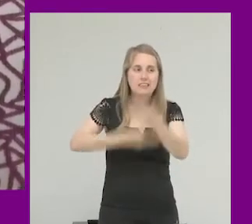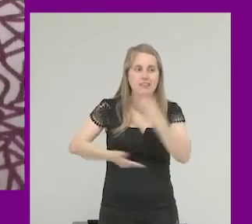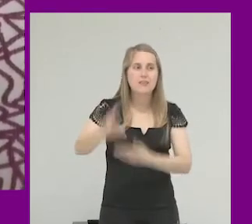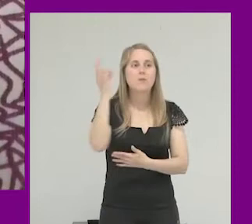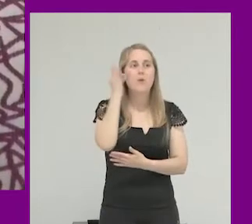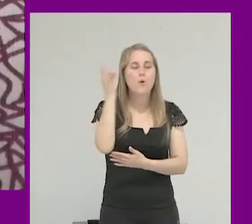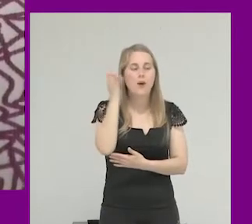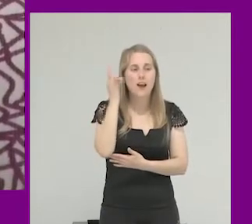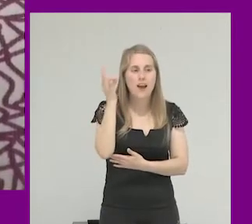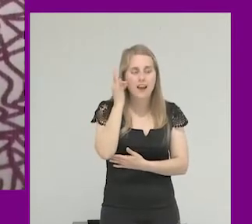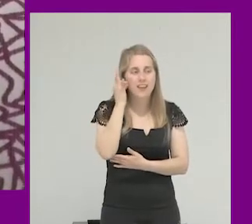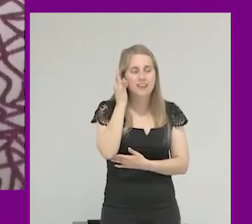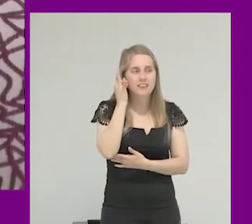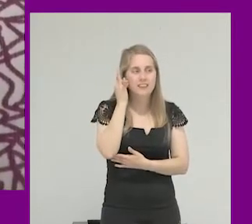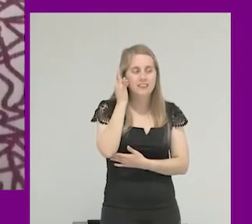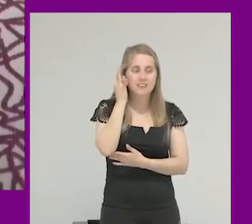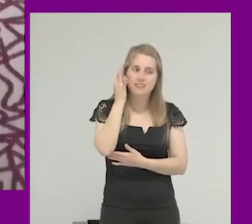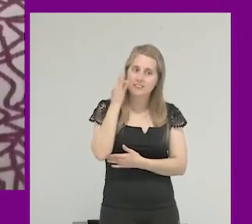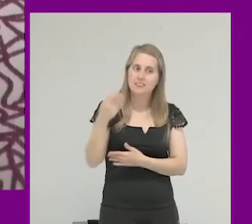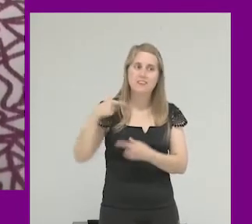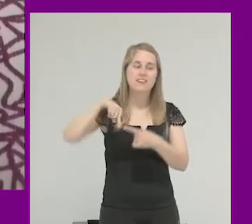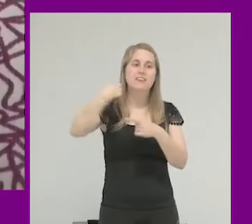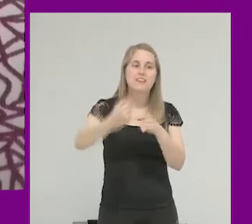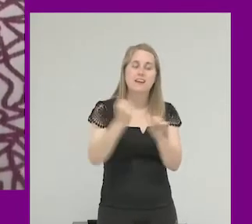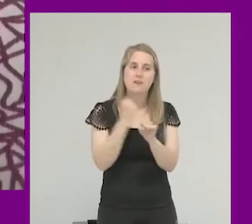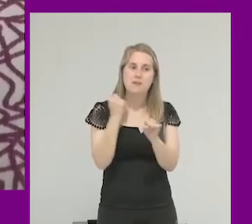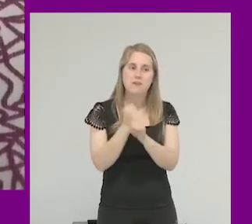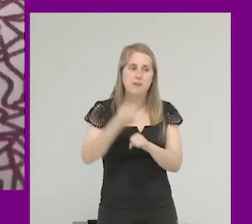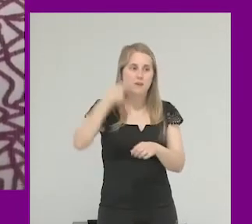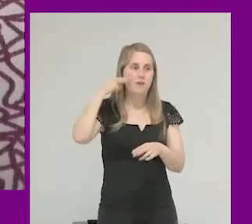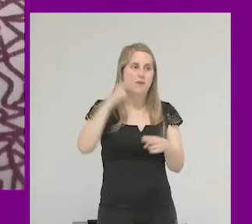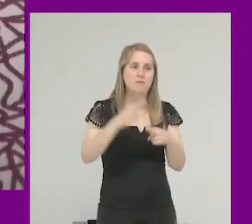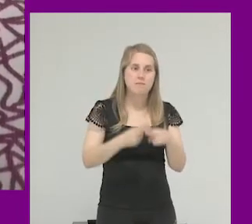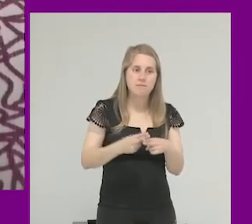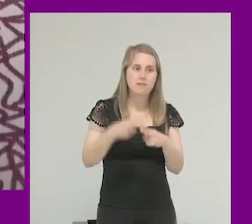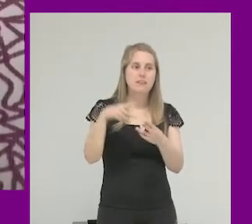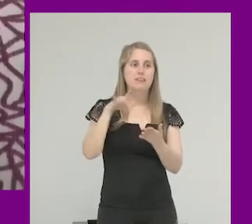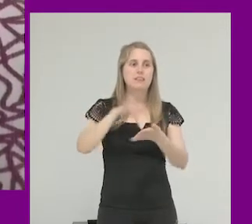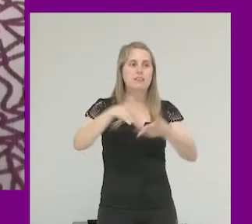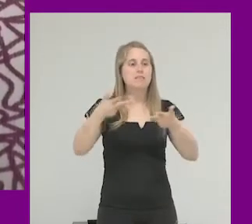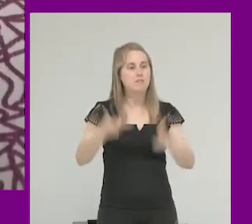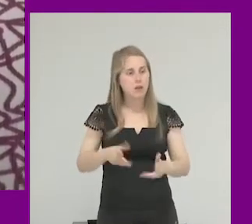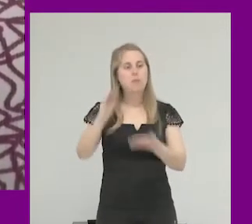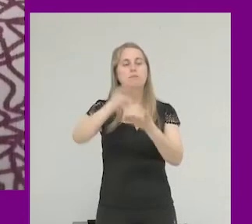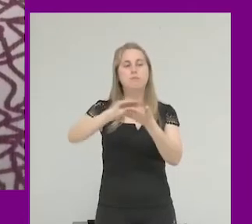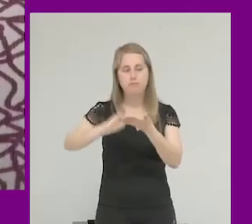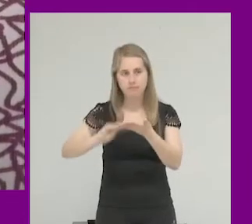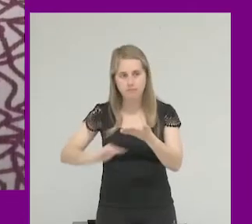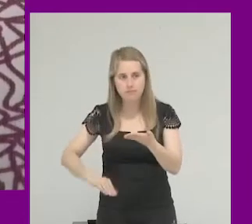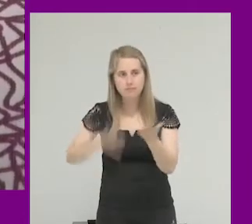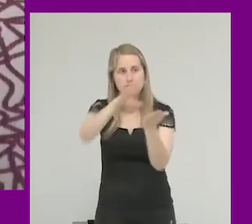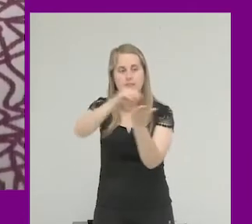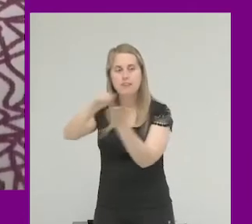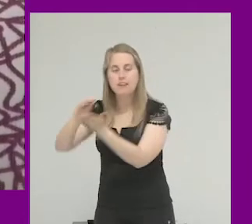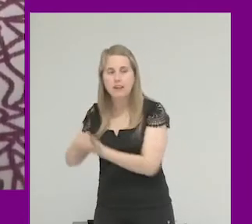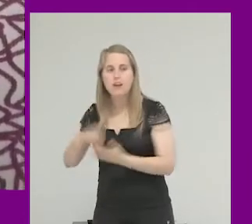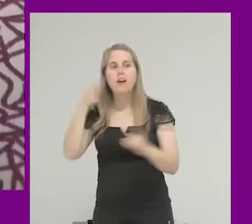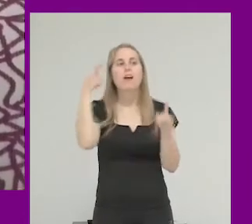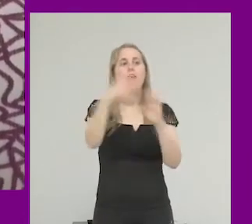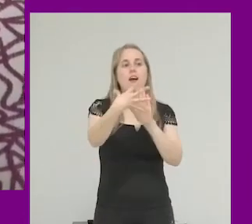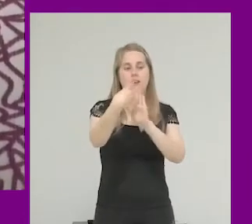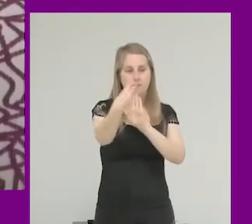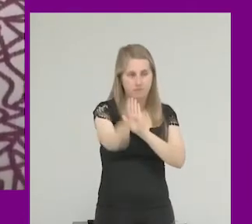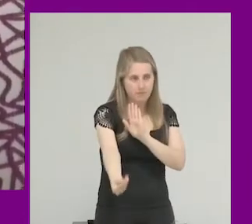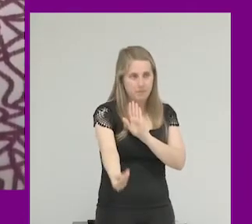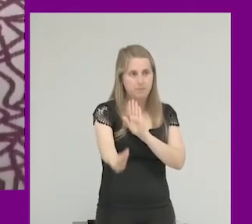y después la parte más laboriosa es la de sentarse, escribir y que lo que se ha escrito se comprenda y pueda